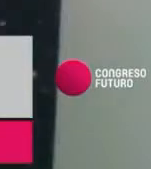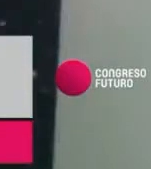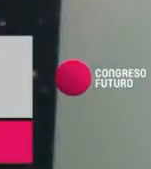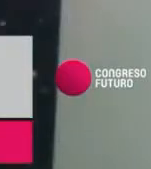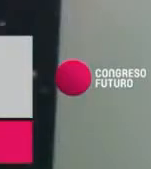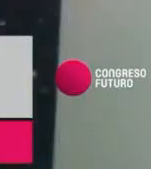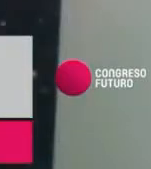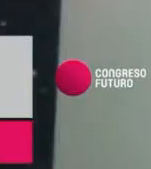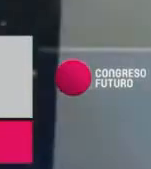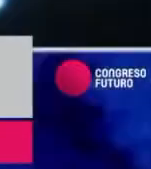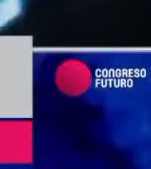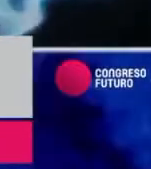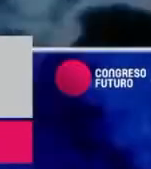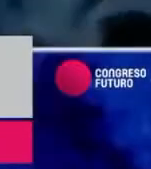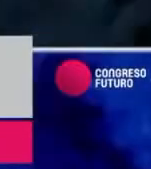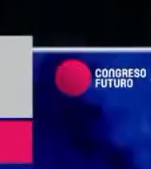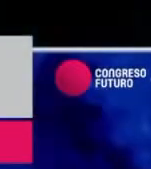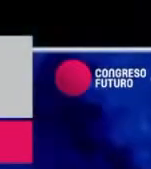sociedad hoy día,